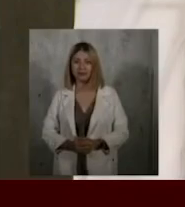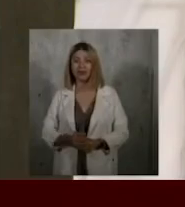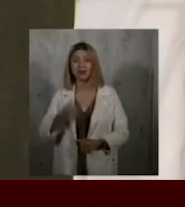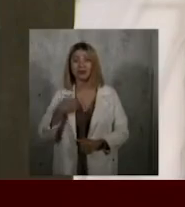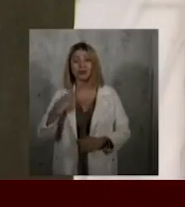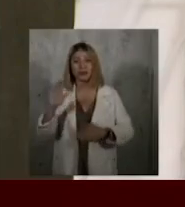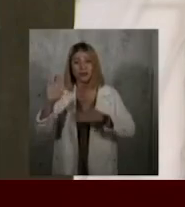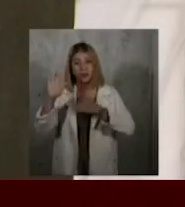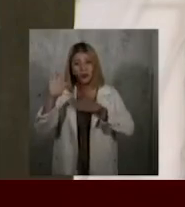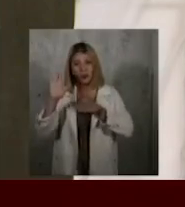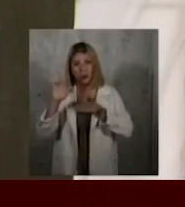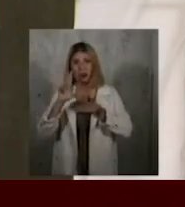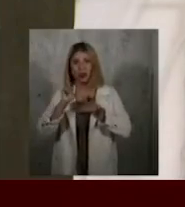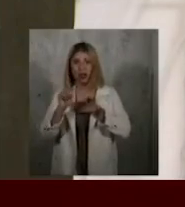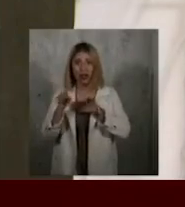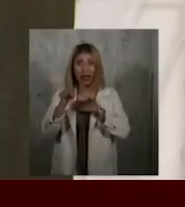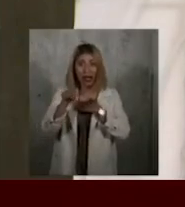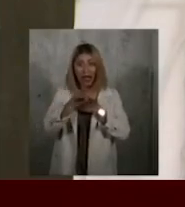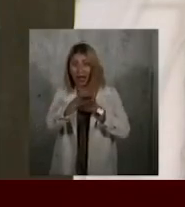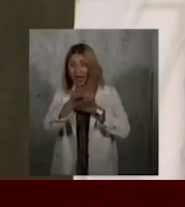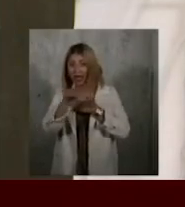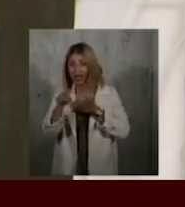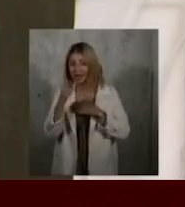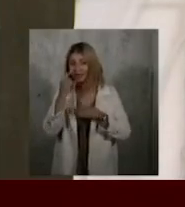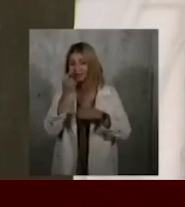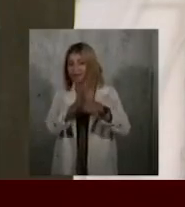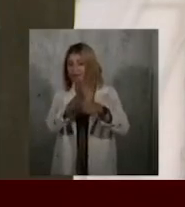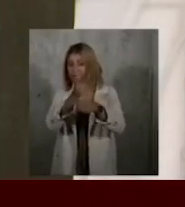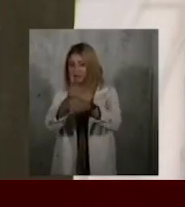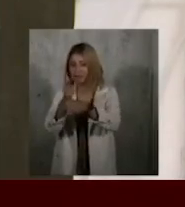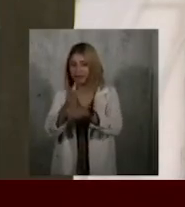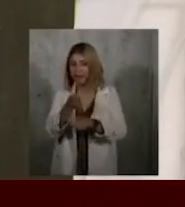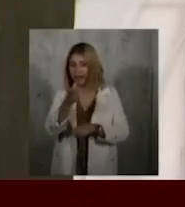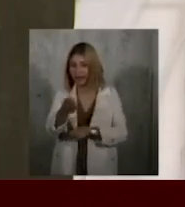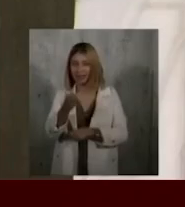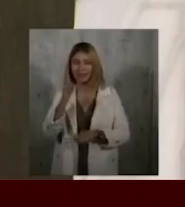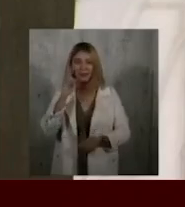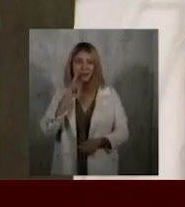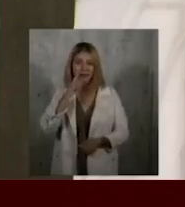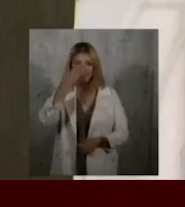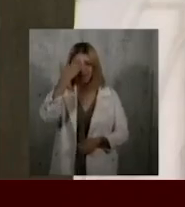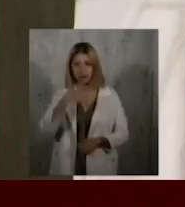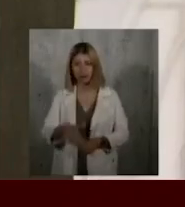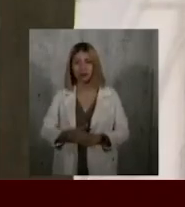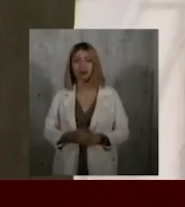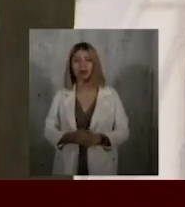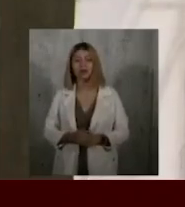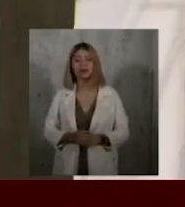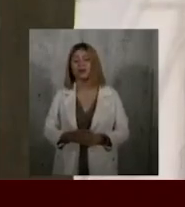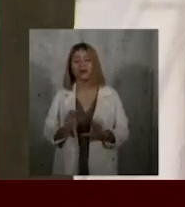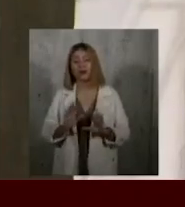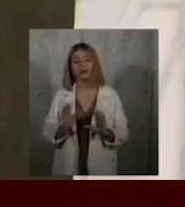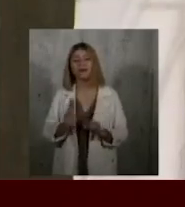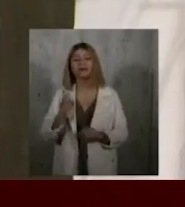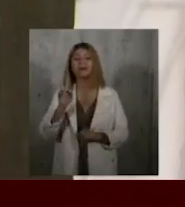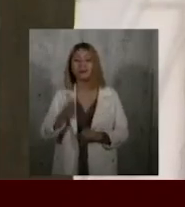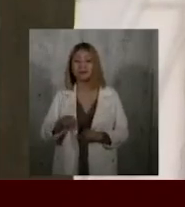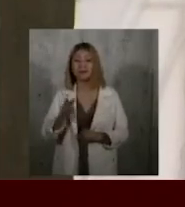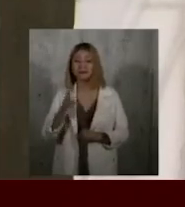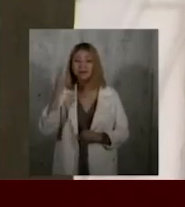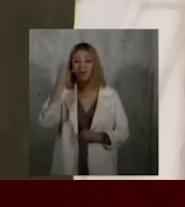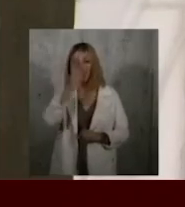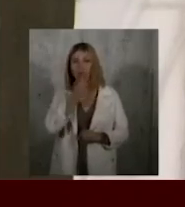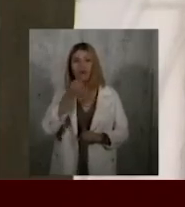tan felices en el campus que ven su futuro pues como algo ya tan tangible, alcanzable, ¿no?